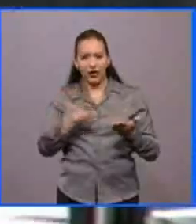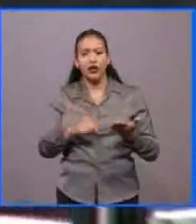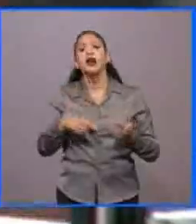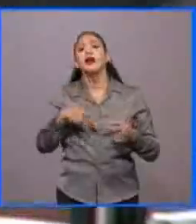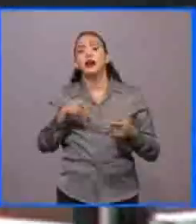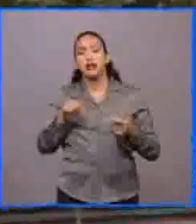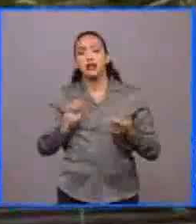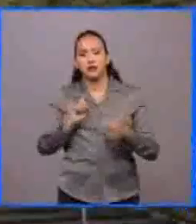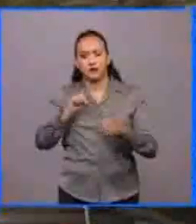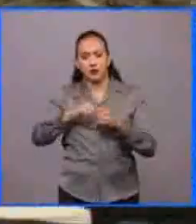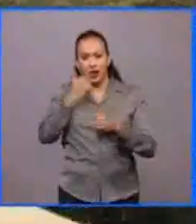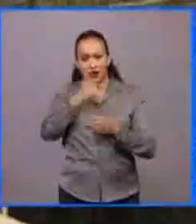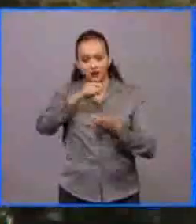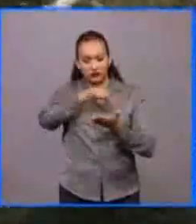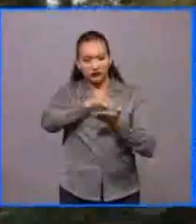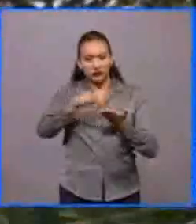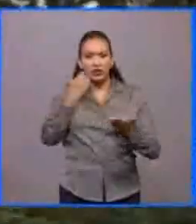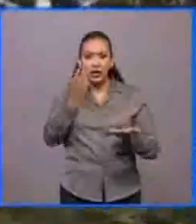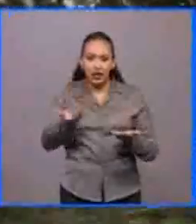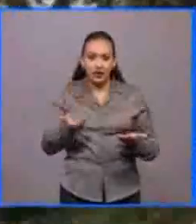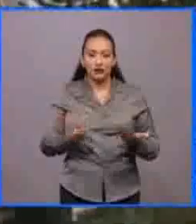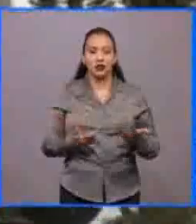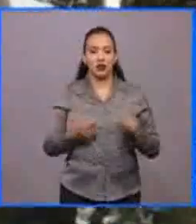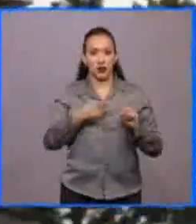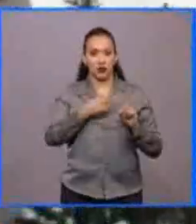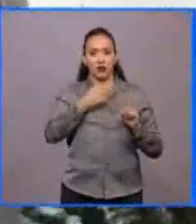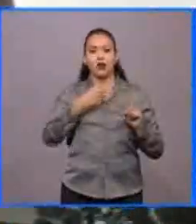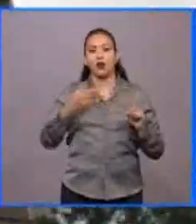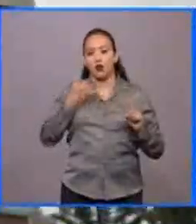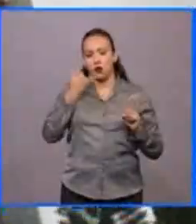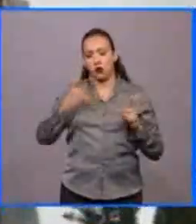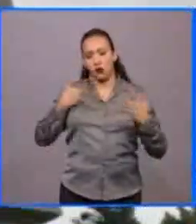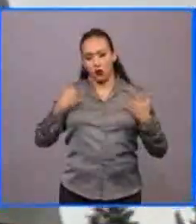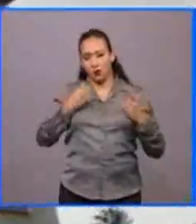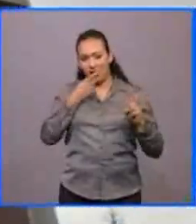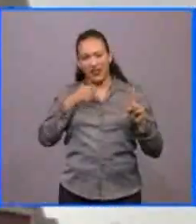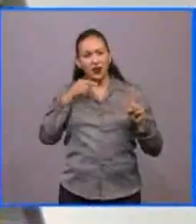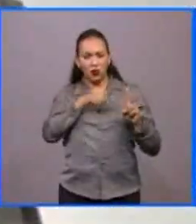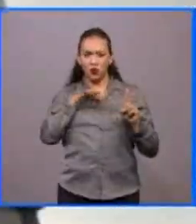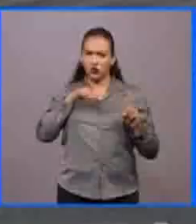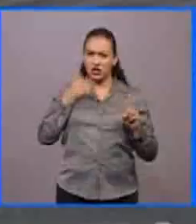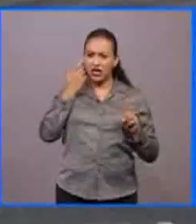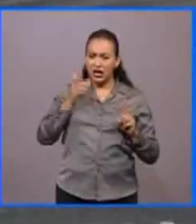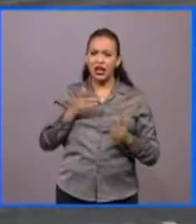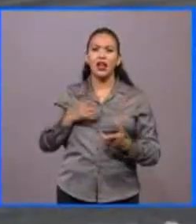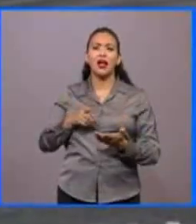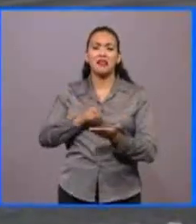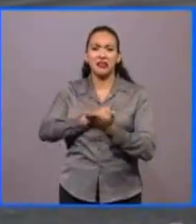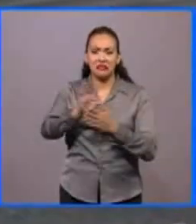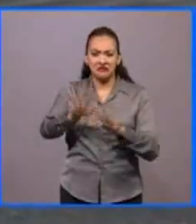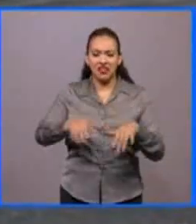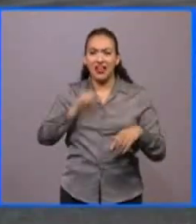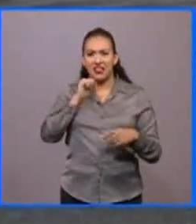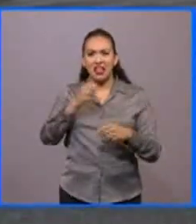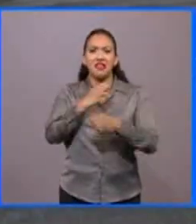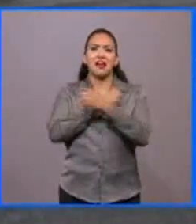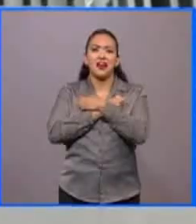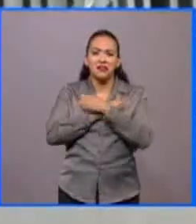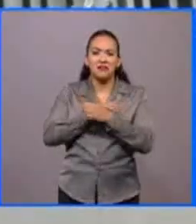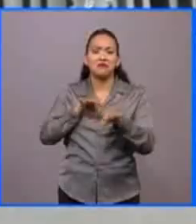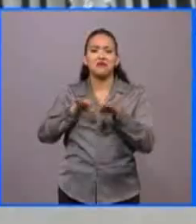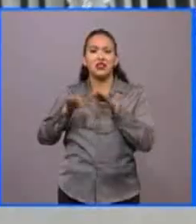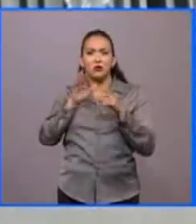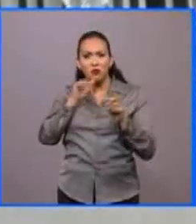de su registro como estudiante. El afectado argumentó que se violaron sus derechos de audiencia, educación y libertad de